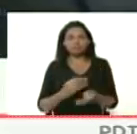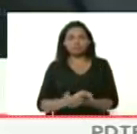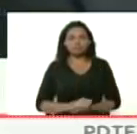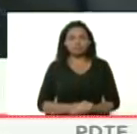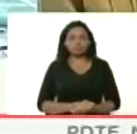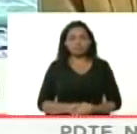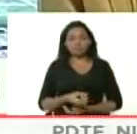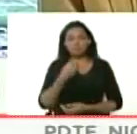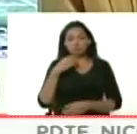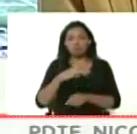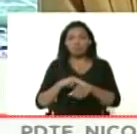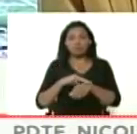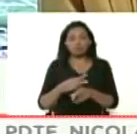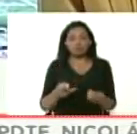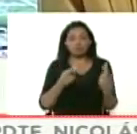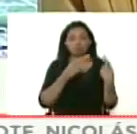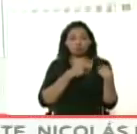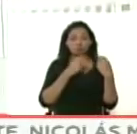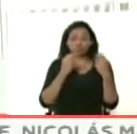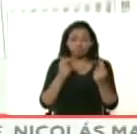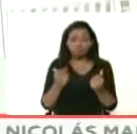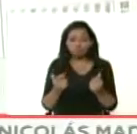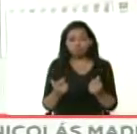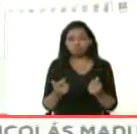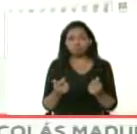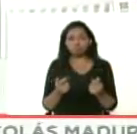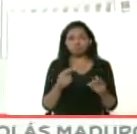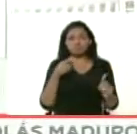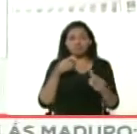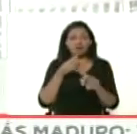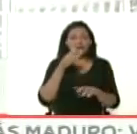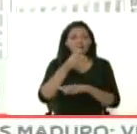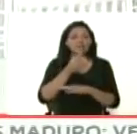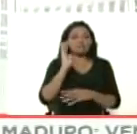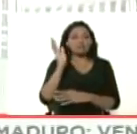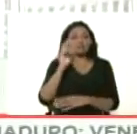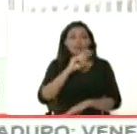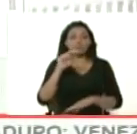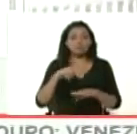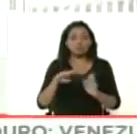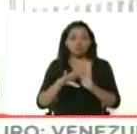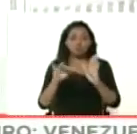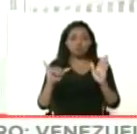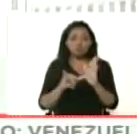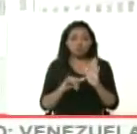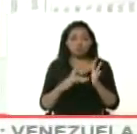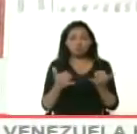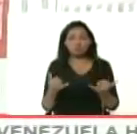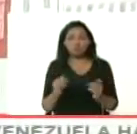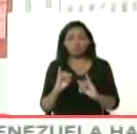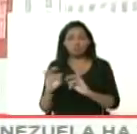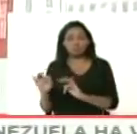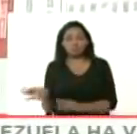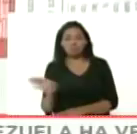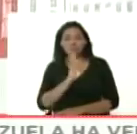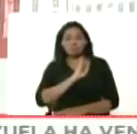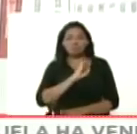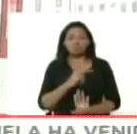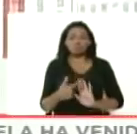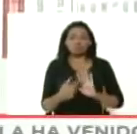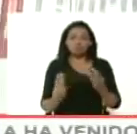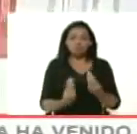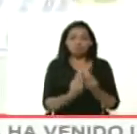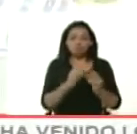que el ministro se encargue de inmediato y acuda a la Asamblea Nacional Constituyente para que él personalmente, junto a